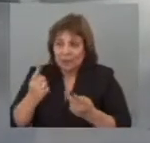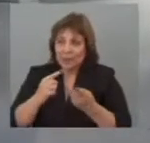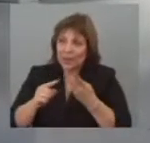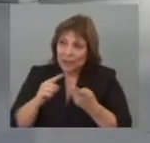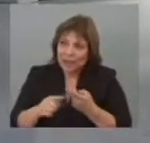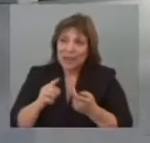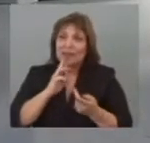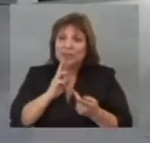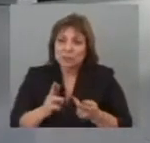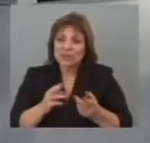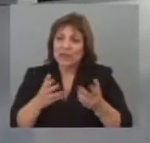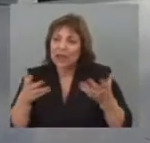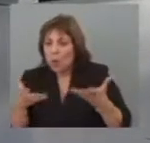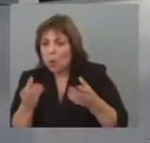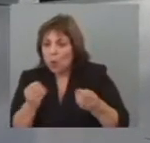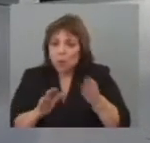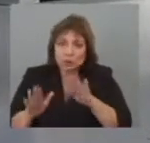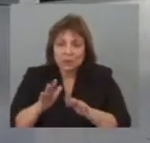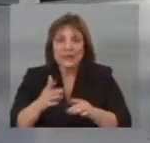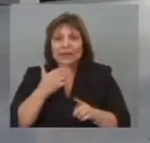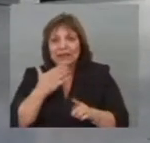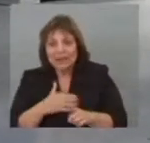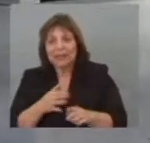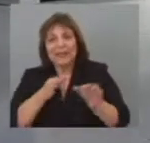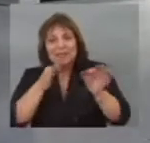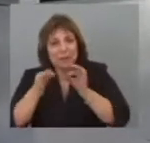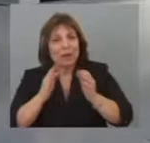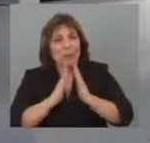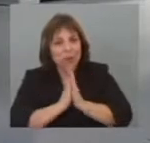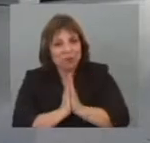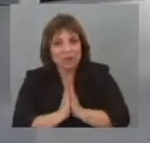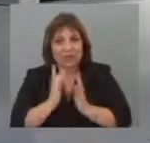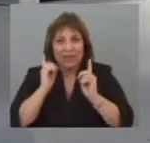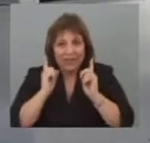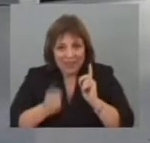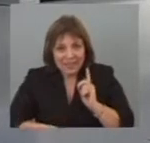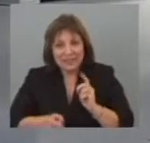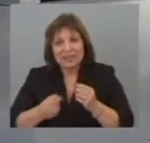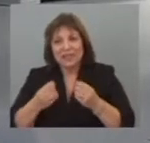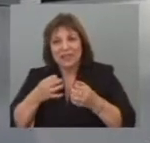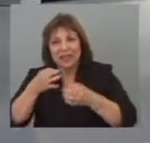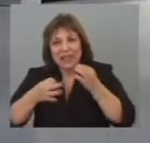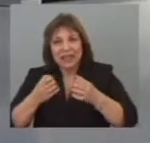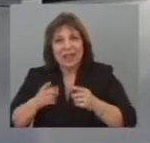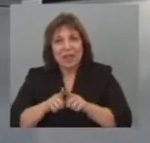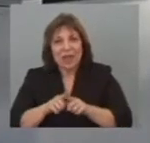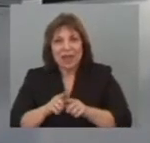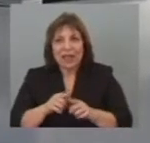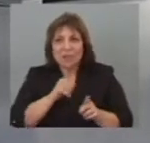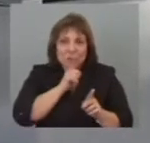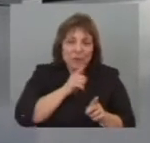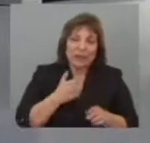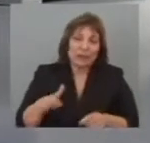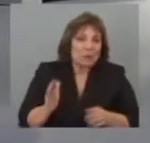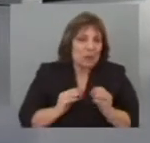una primera respuesta y de alguna manera sensibilizan a la comunidad para que tomen, reaccionen y no sean muchas veces cómplices de una situación de